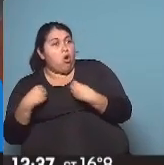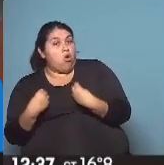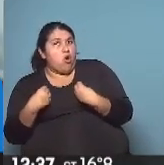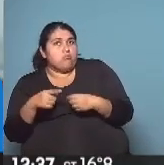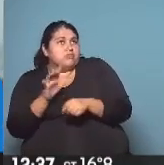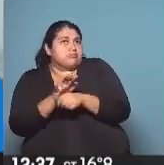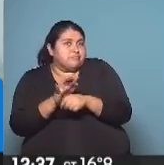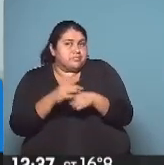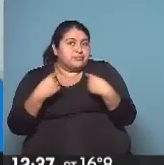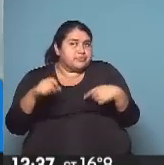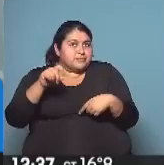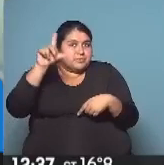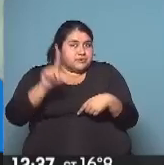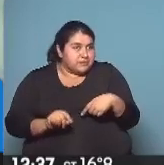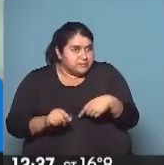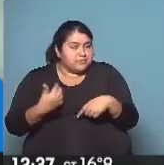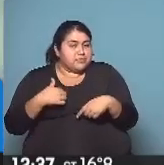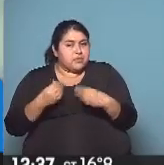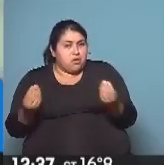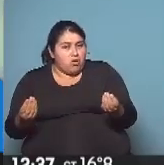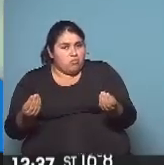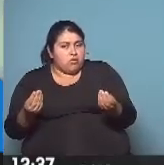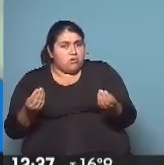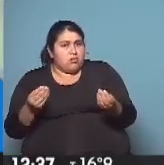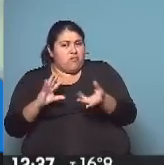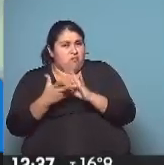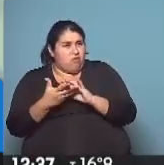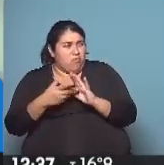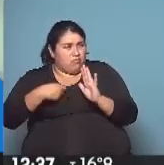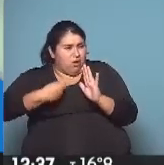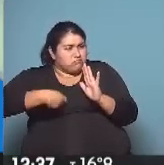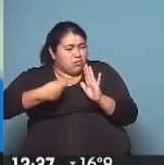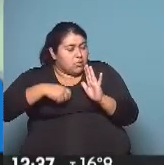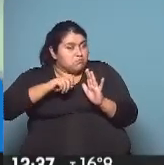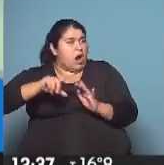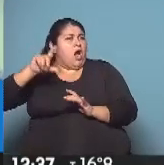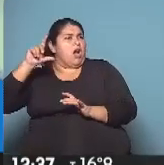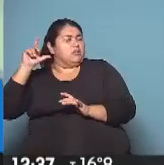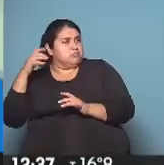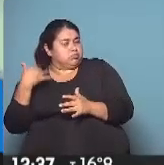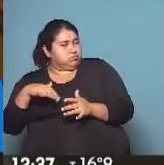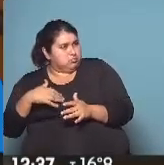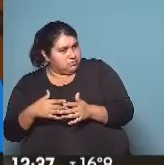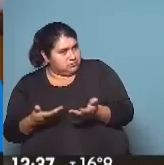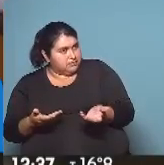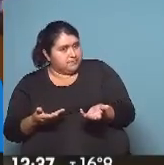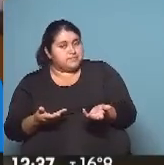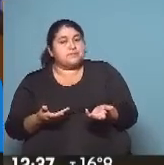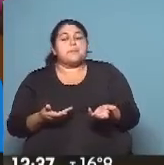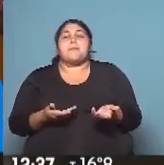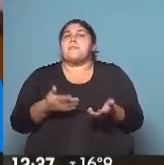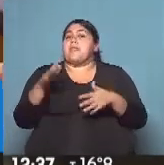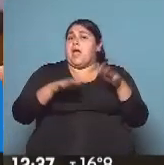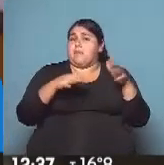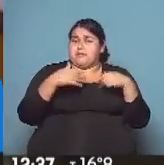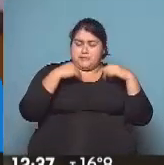que aumentan los precios y demás, siempre vas a terminar pagando no más, muchísimo más de lo que ganas. Sí, digamos, cuando uno lo piensa individualmente